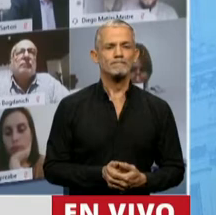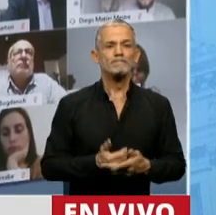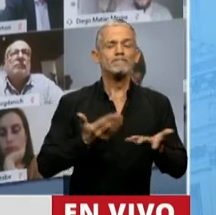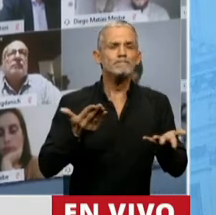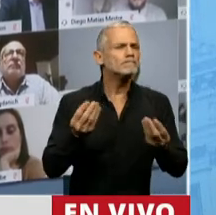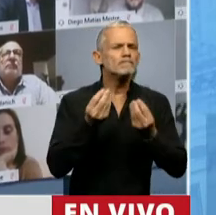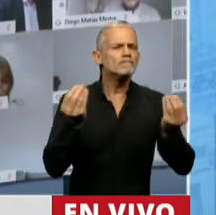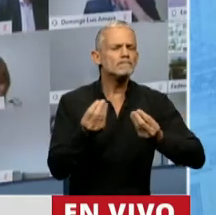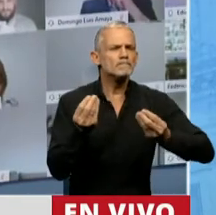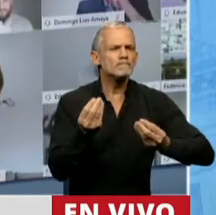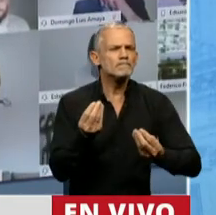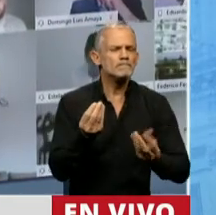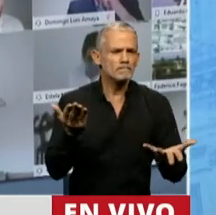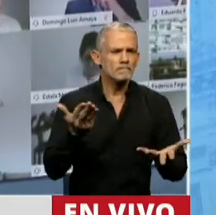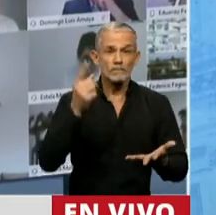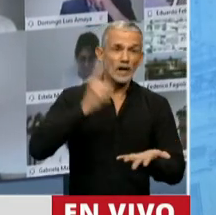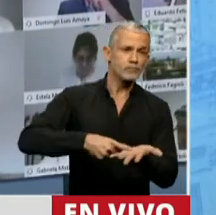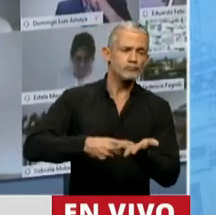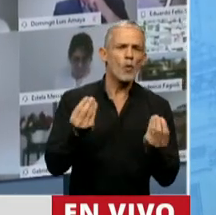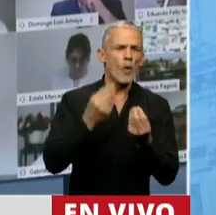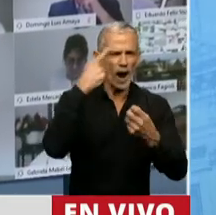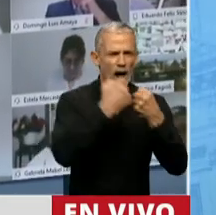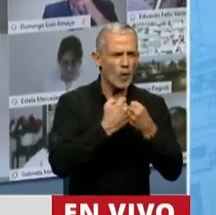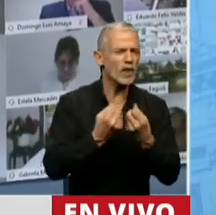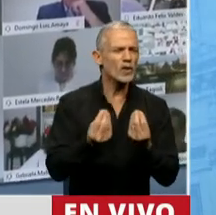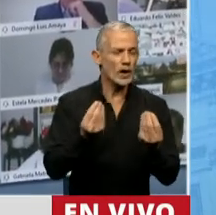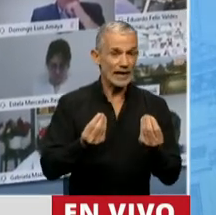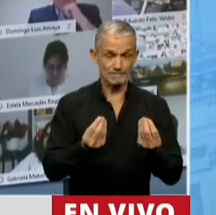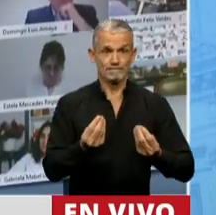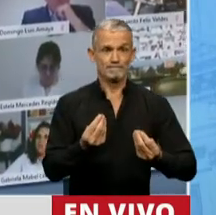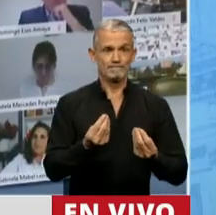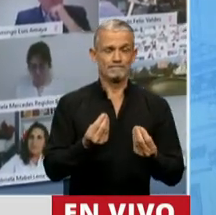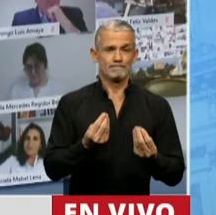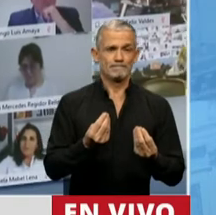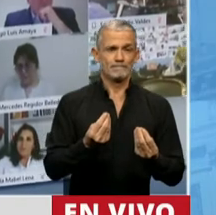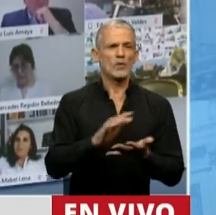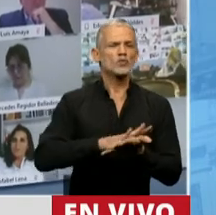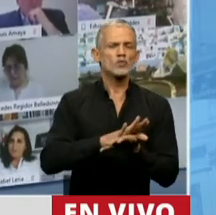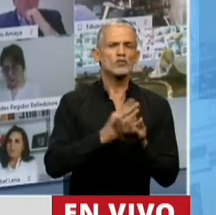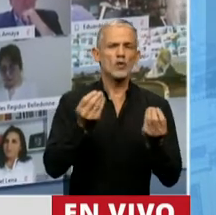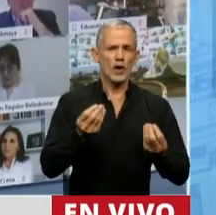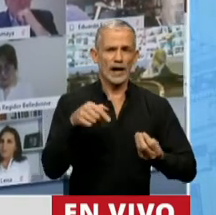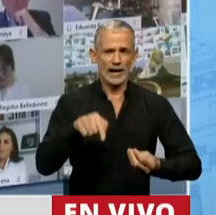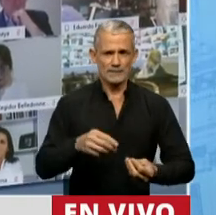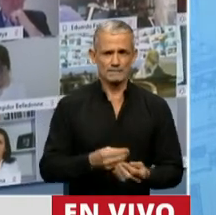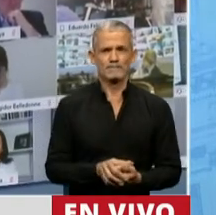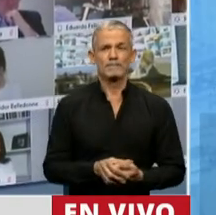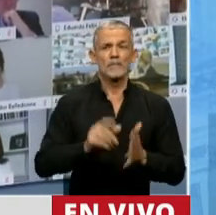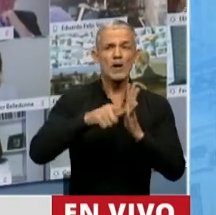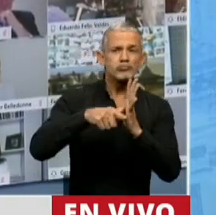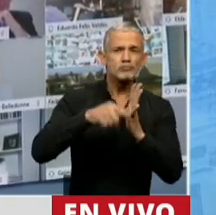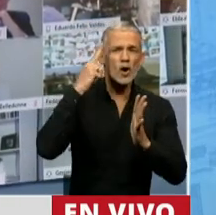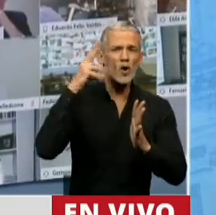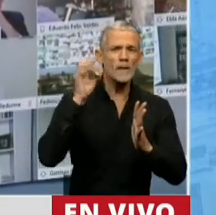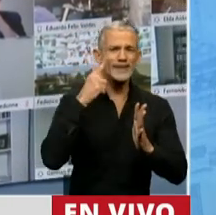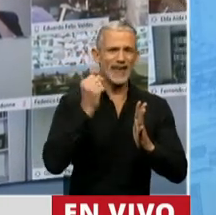¿Qué es lo que se ha resuelto finalmente? Se ha resuelto que durante